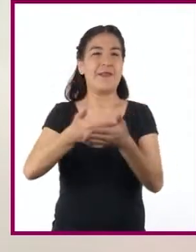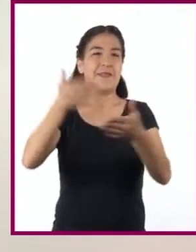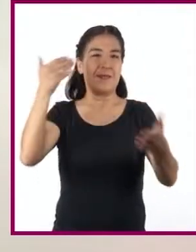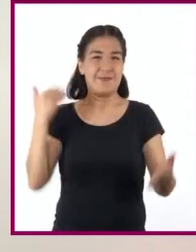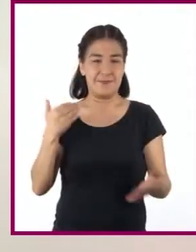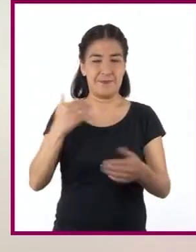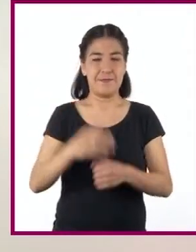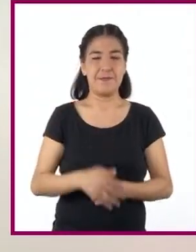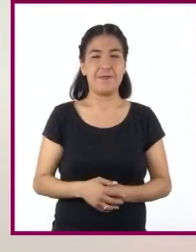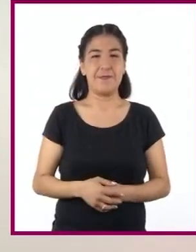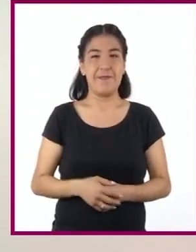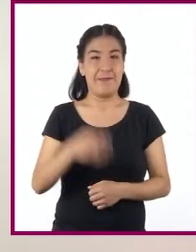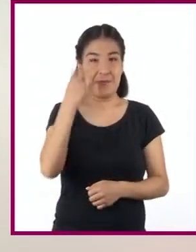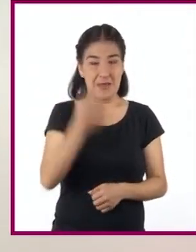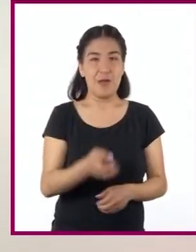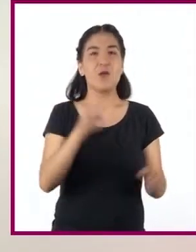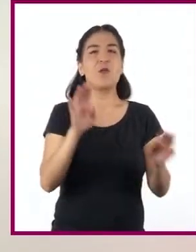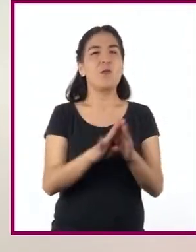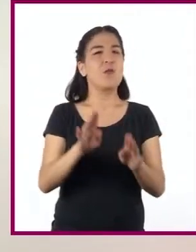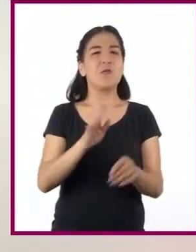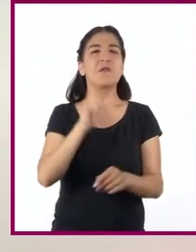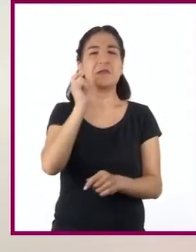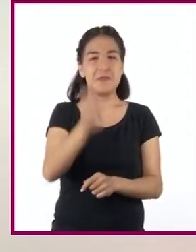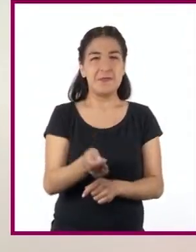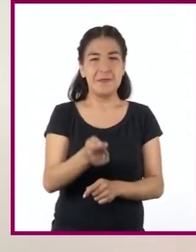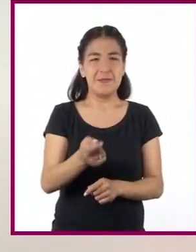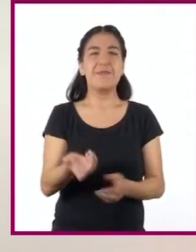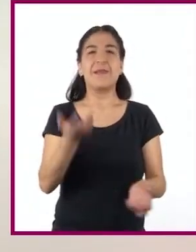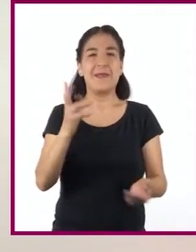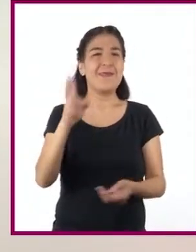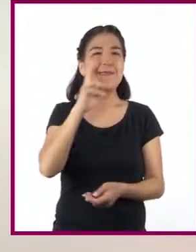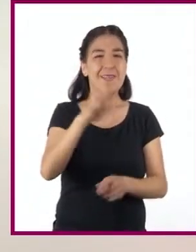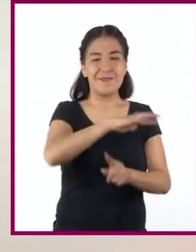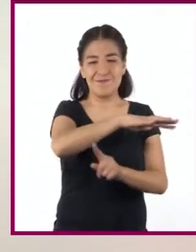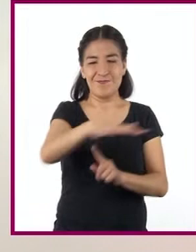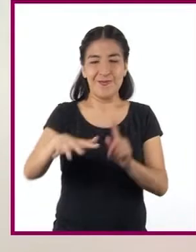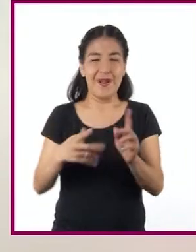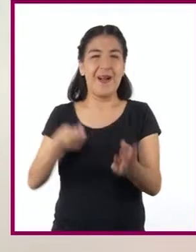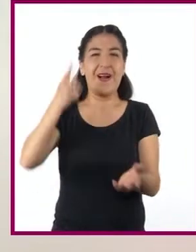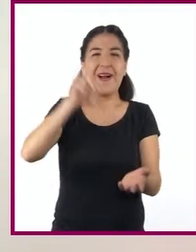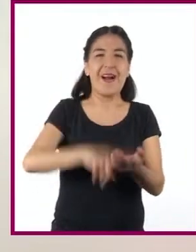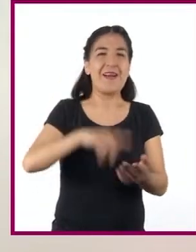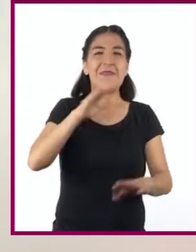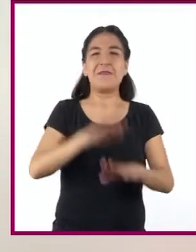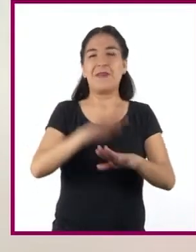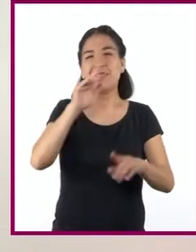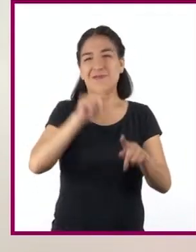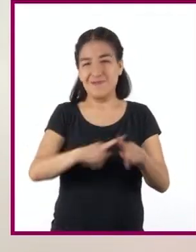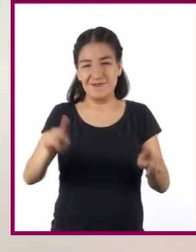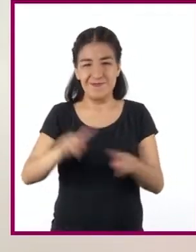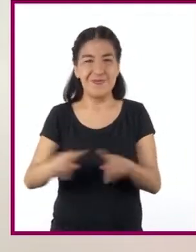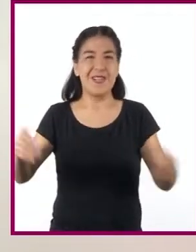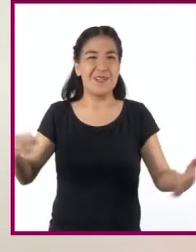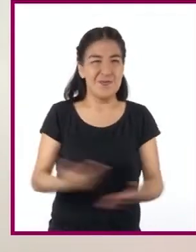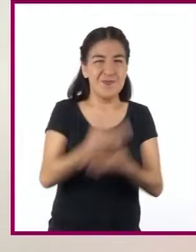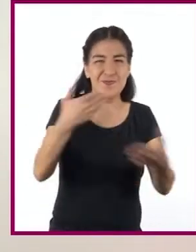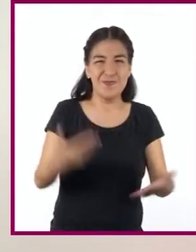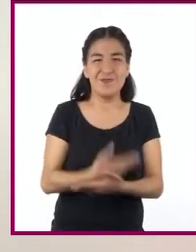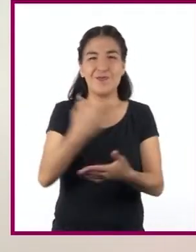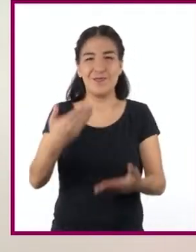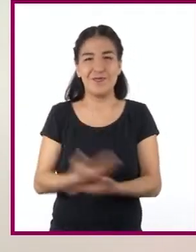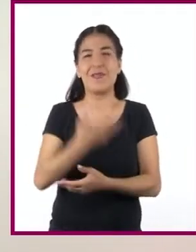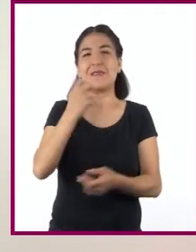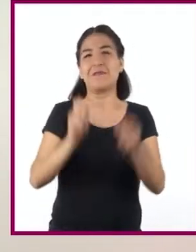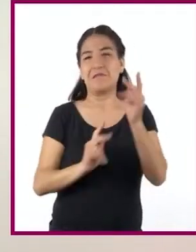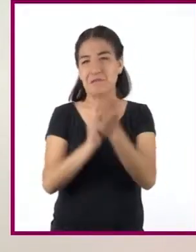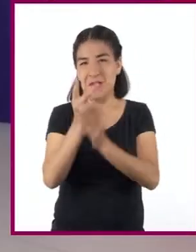anteriores. Esto con la finalidad de que observen la gran diversidad de formas de reproducirse que tienen los seres vivos que